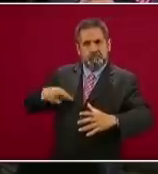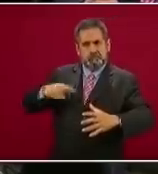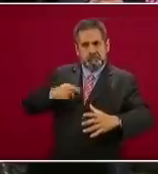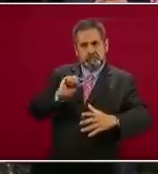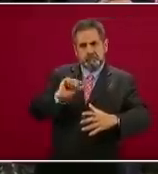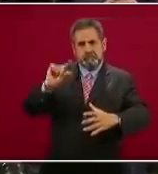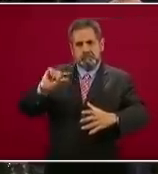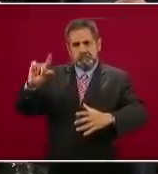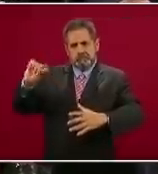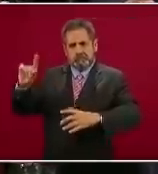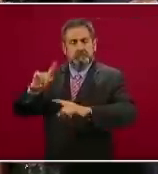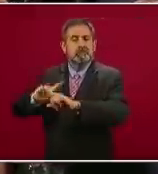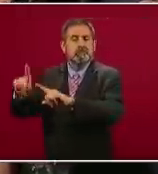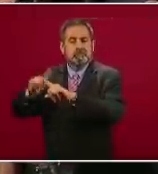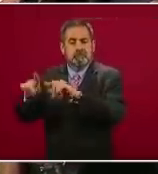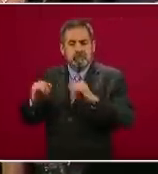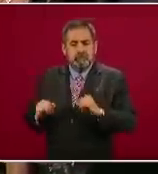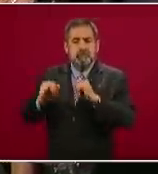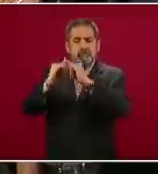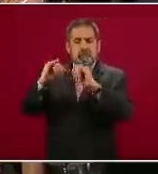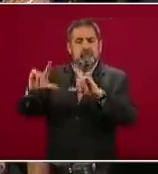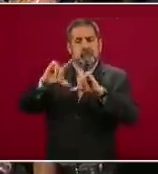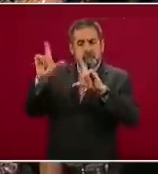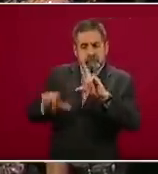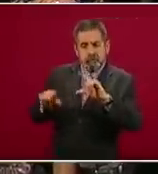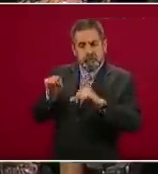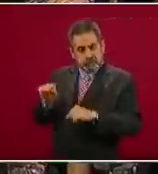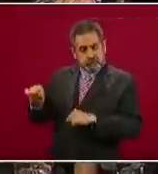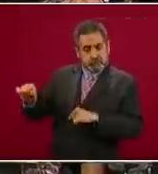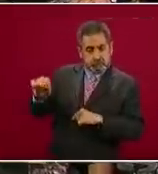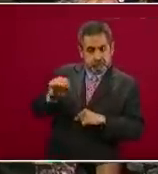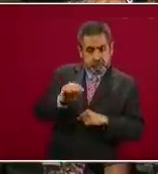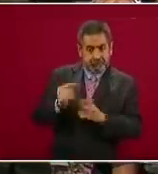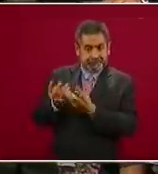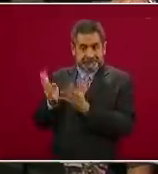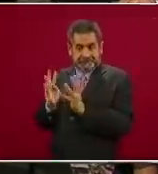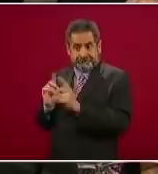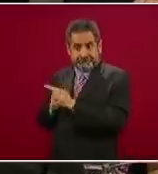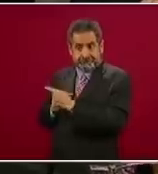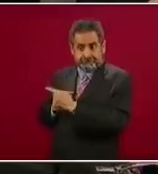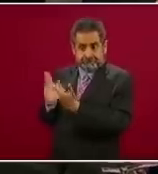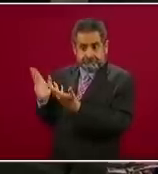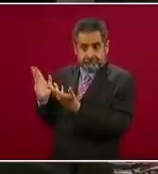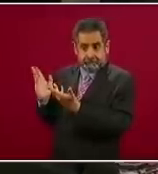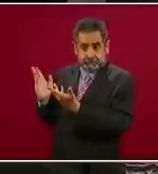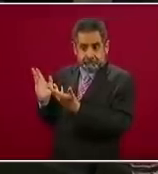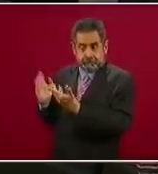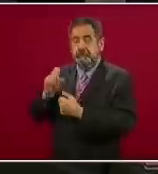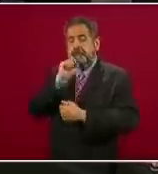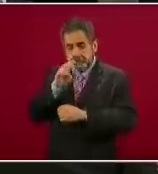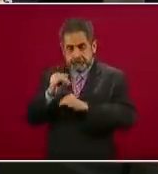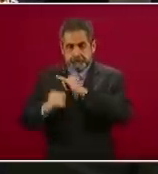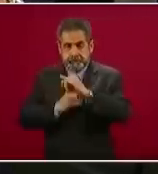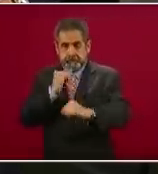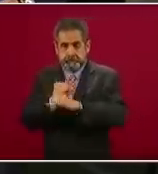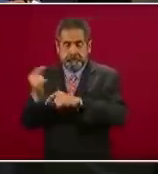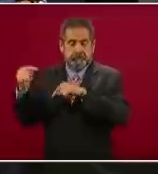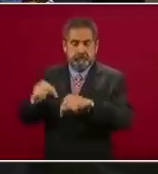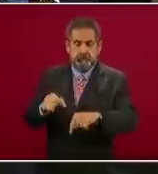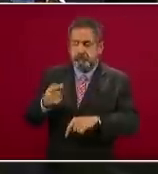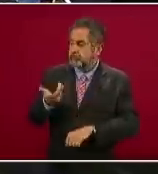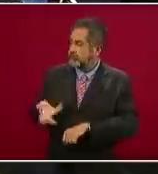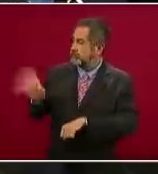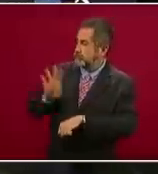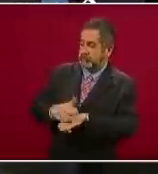de instituciones nacionales y también del apoyo internacional. Quisiera, con el permiso